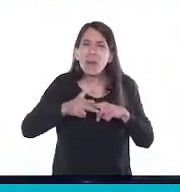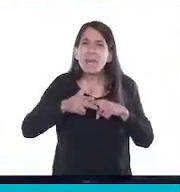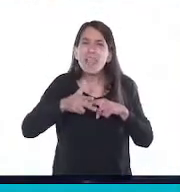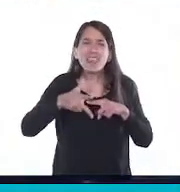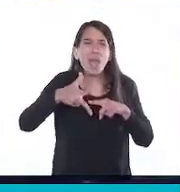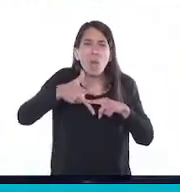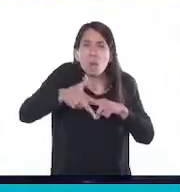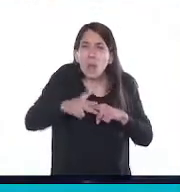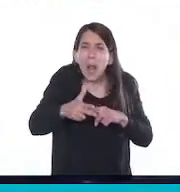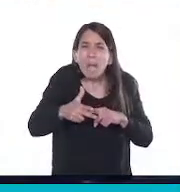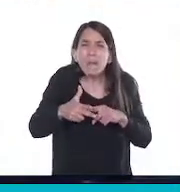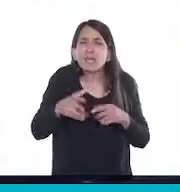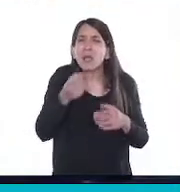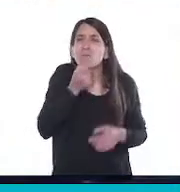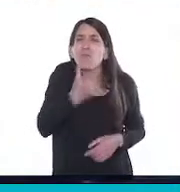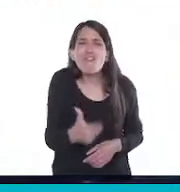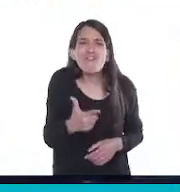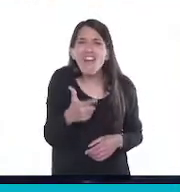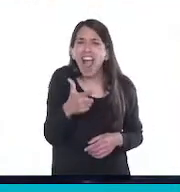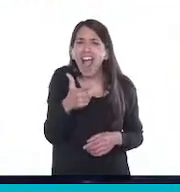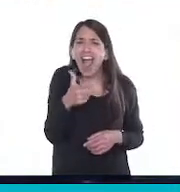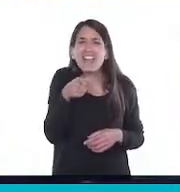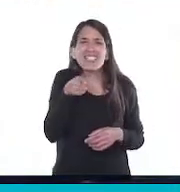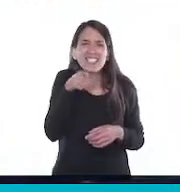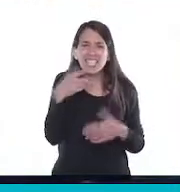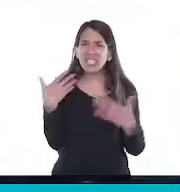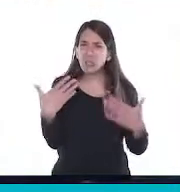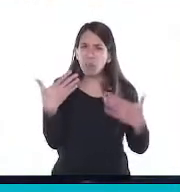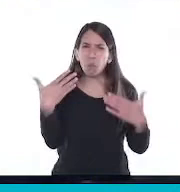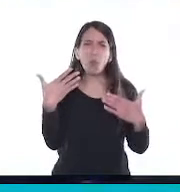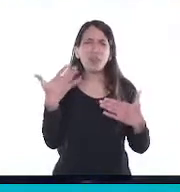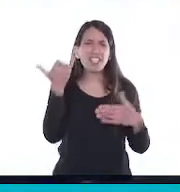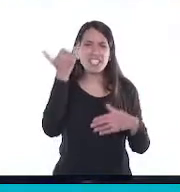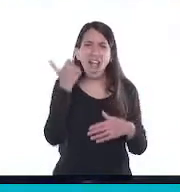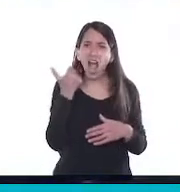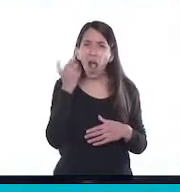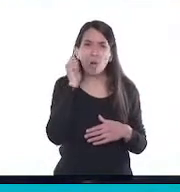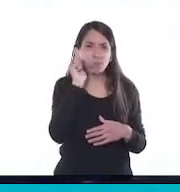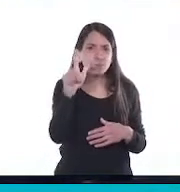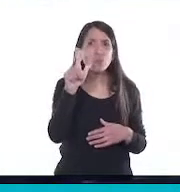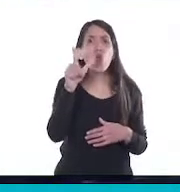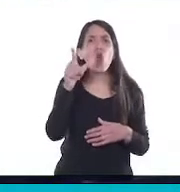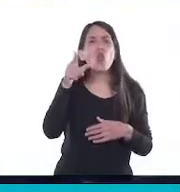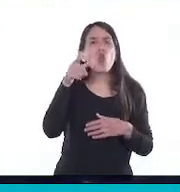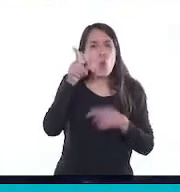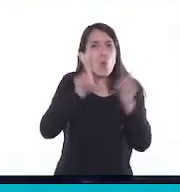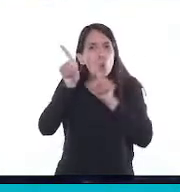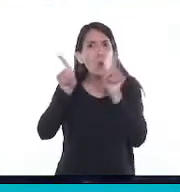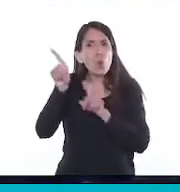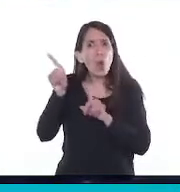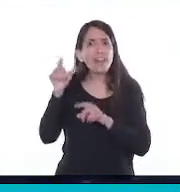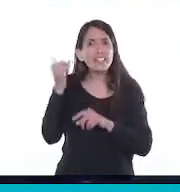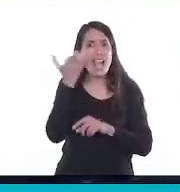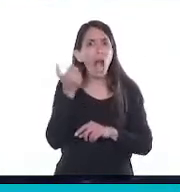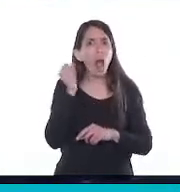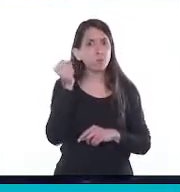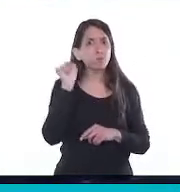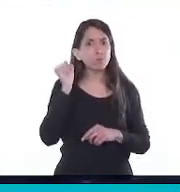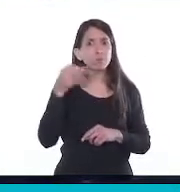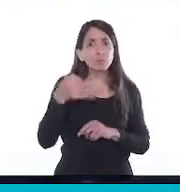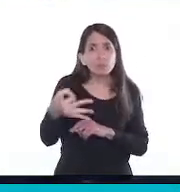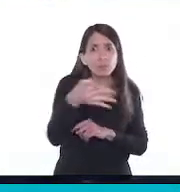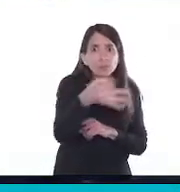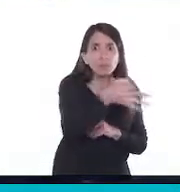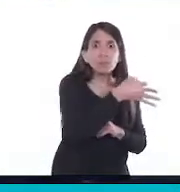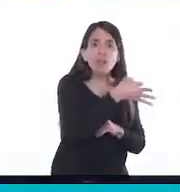que se estaba usando en algunos distritos de la provincia que salió de iniciativas